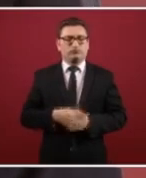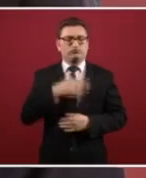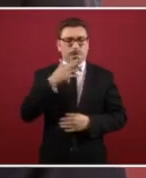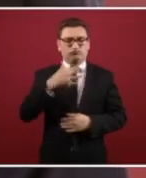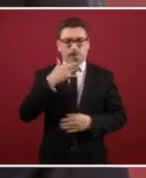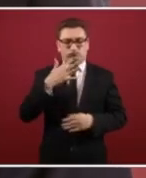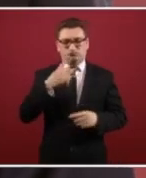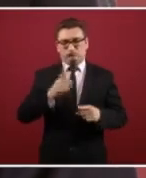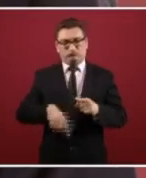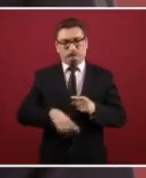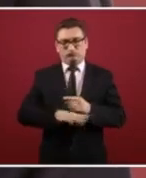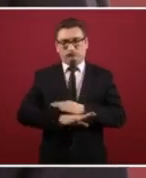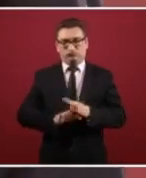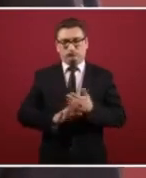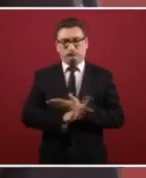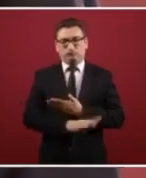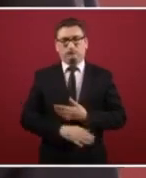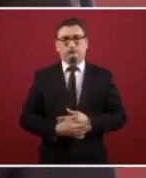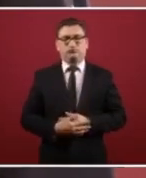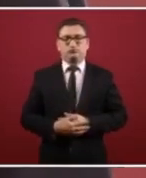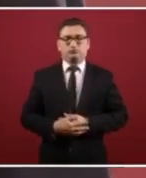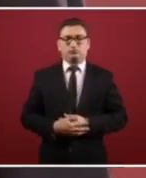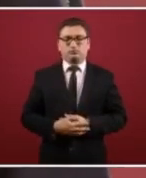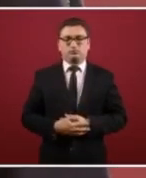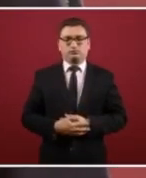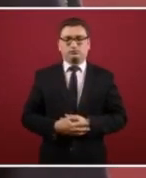corrupción. Desde luego,